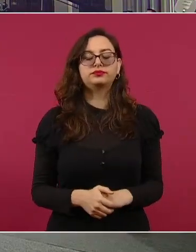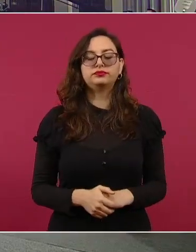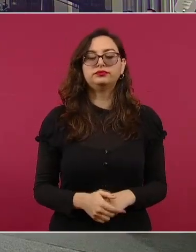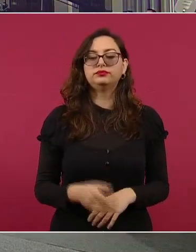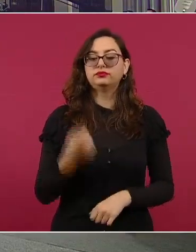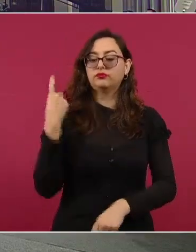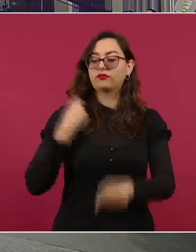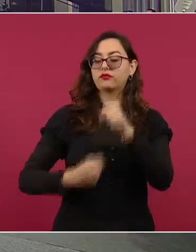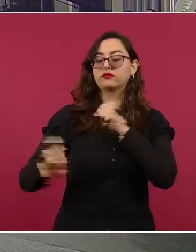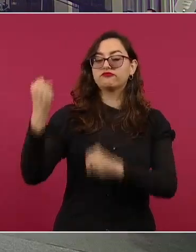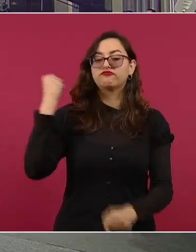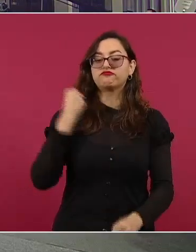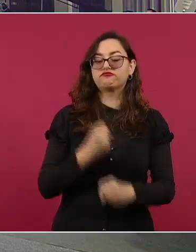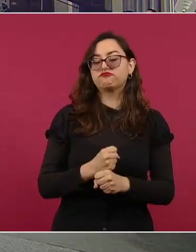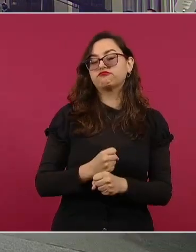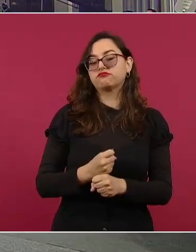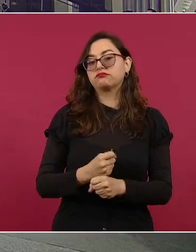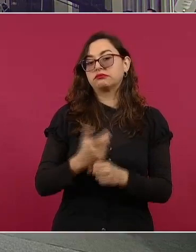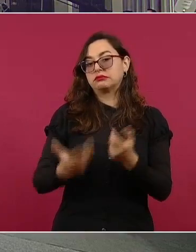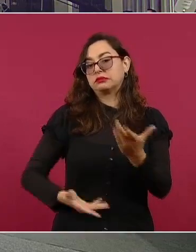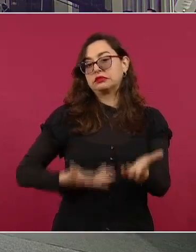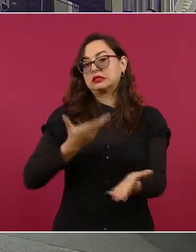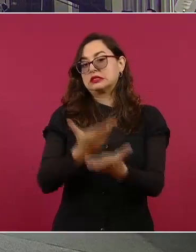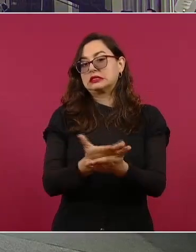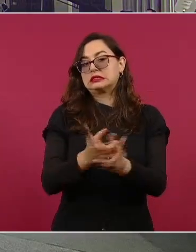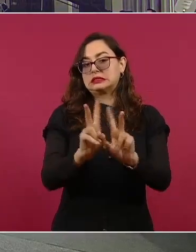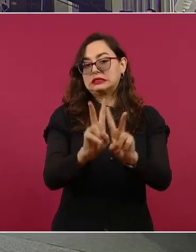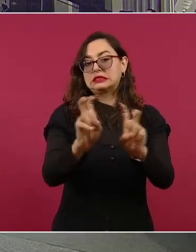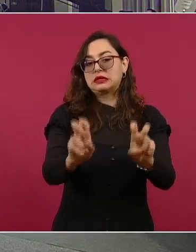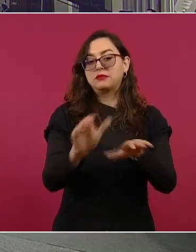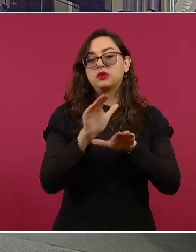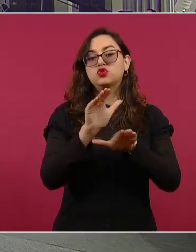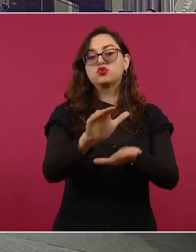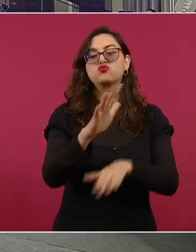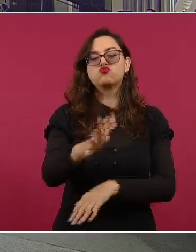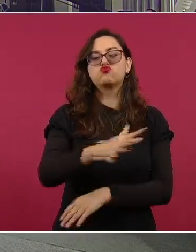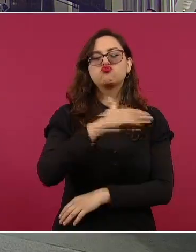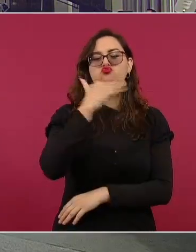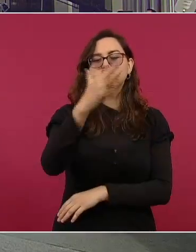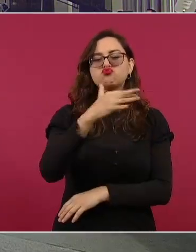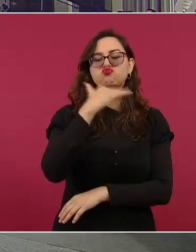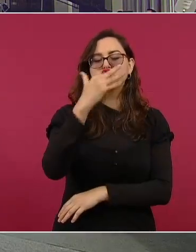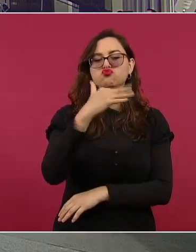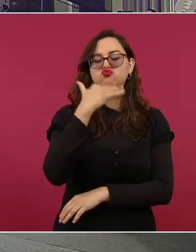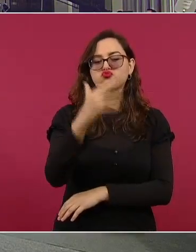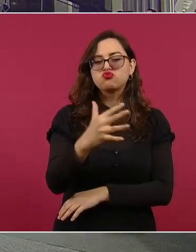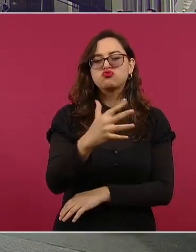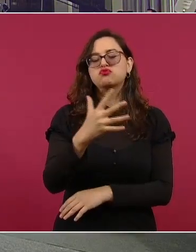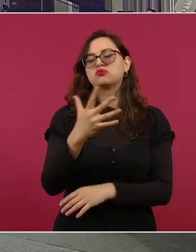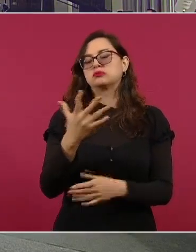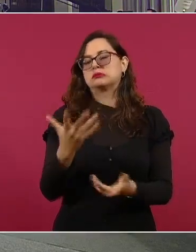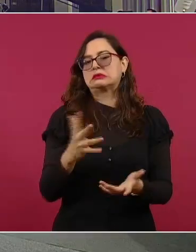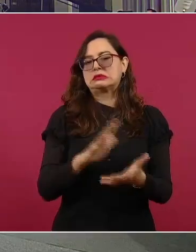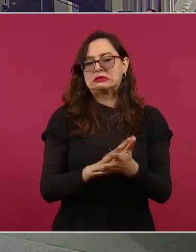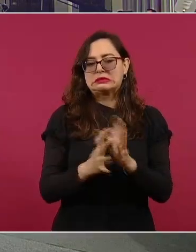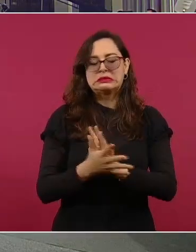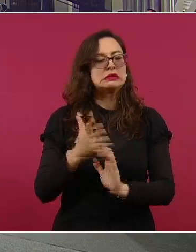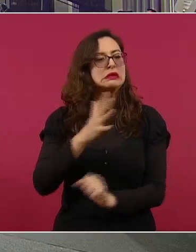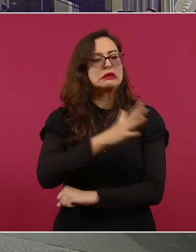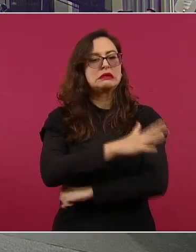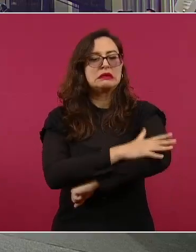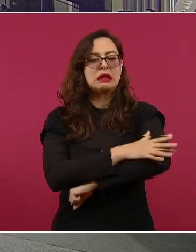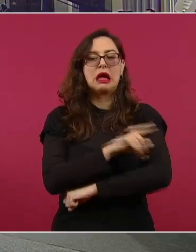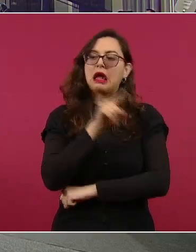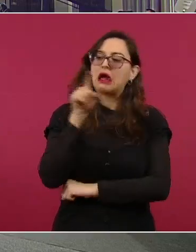usted el tema de corrupción y tráfico de influencias en el tema inmobiliario en Puerto Vallarta, en especial el tema de